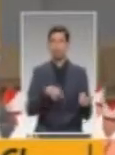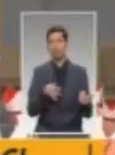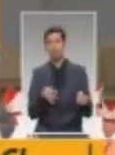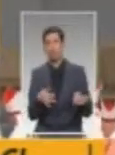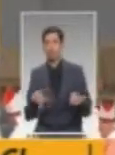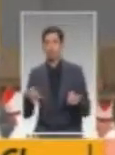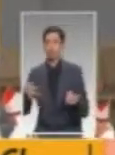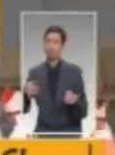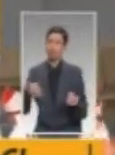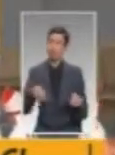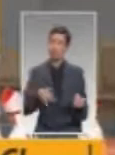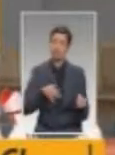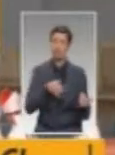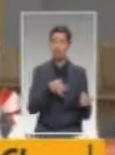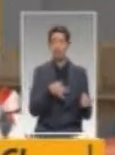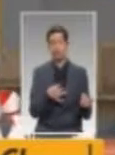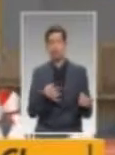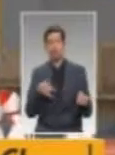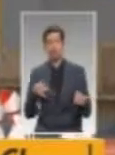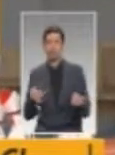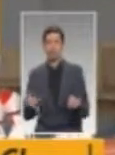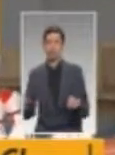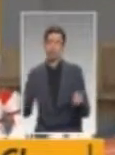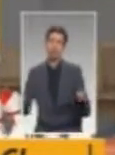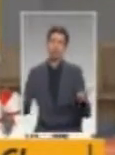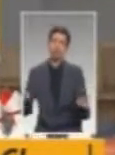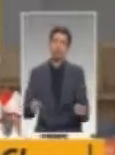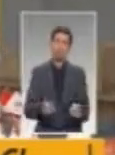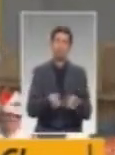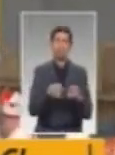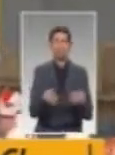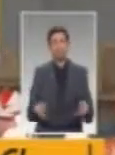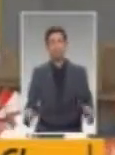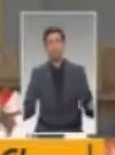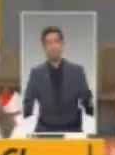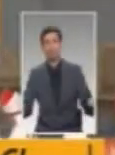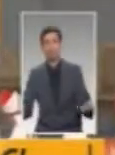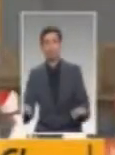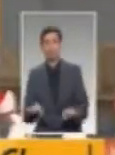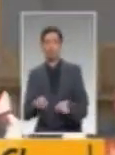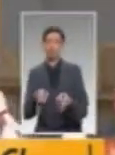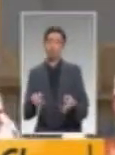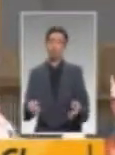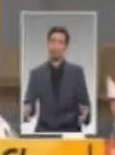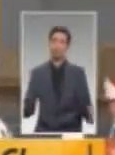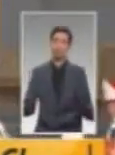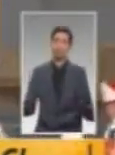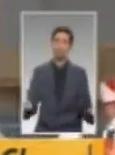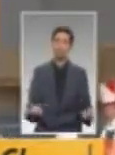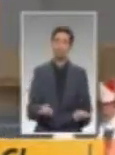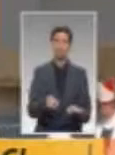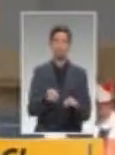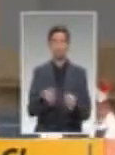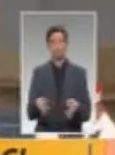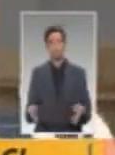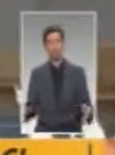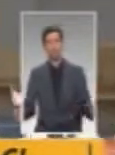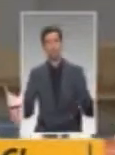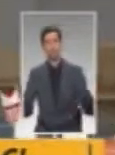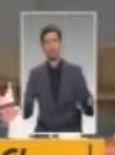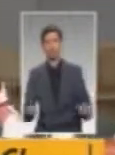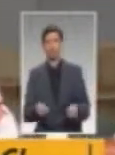altar. Son 52 obispos los que van a estar presentes en esta ceremonia. Así que es un ingreso que, por supuesto, se